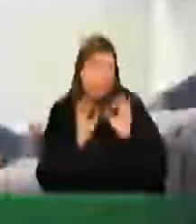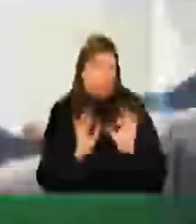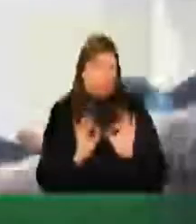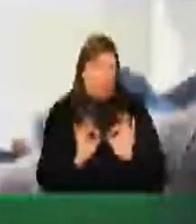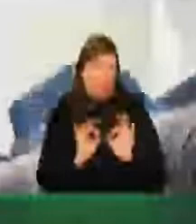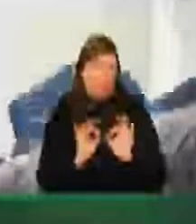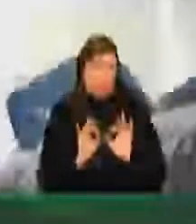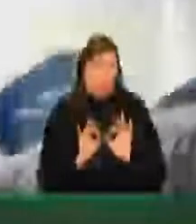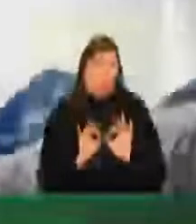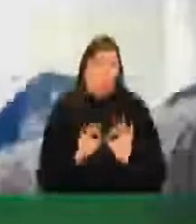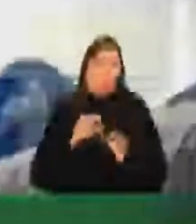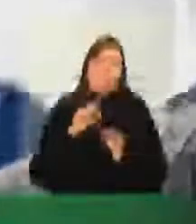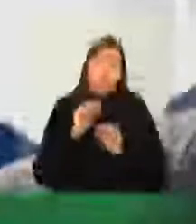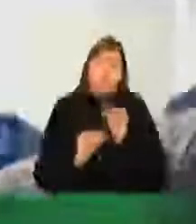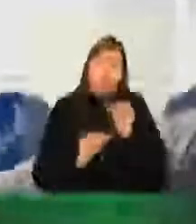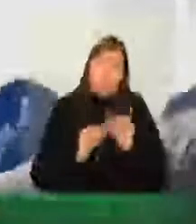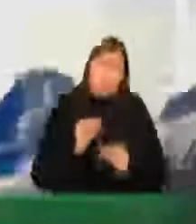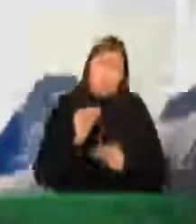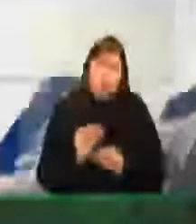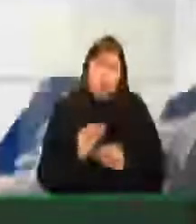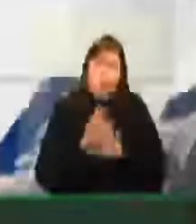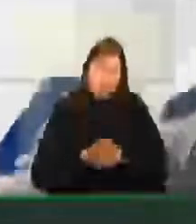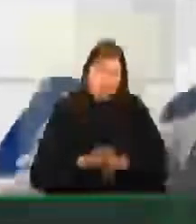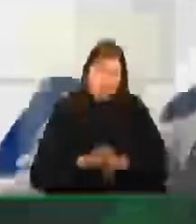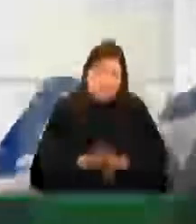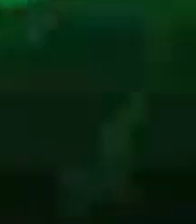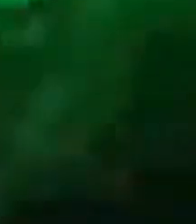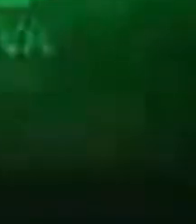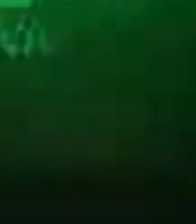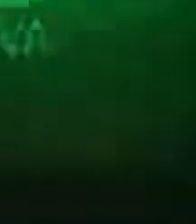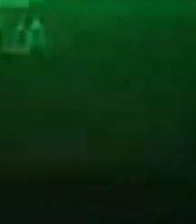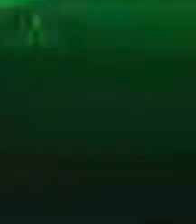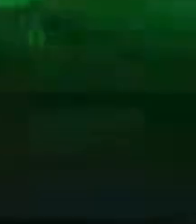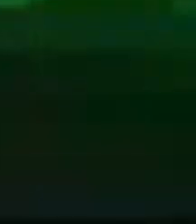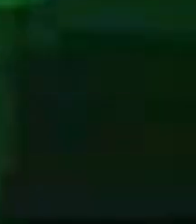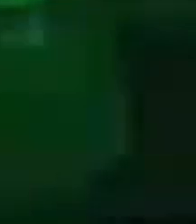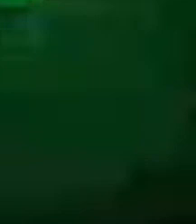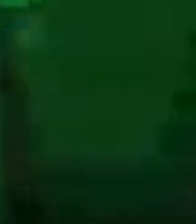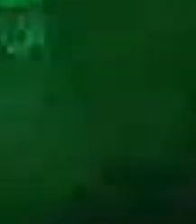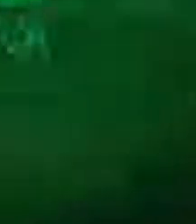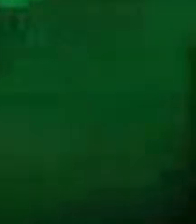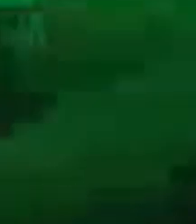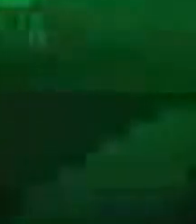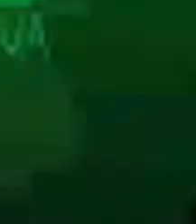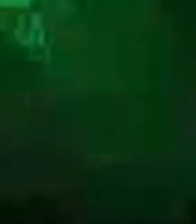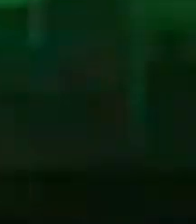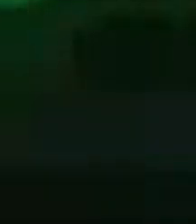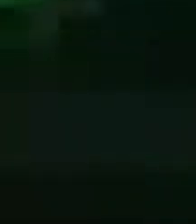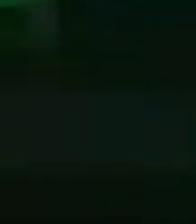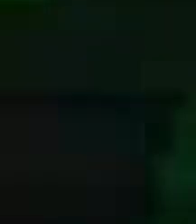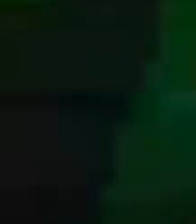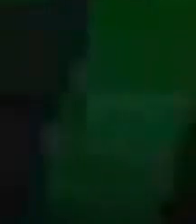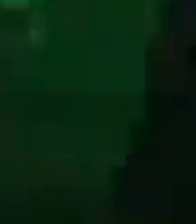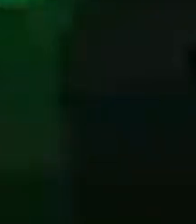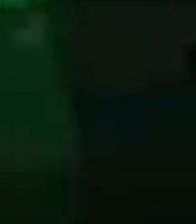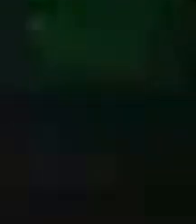muy despacio. Por ahora, hoy, a esta hora, la respuesta es que no. Bueno, el presidente de la República se refirió también a